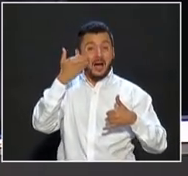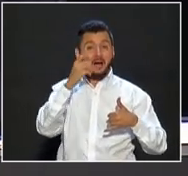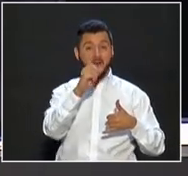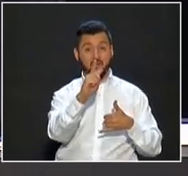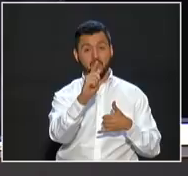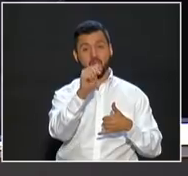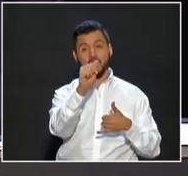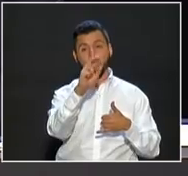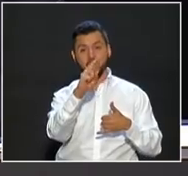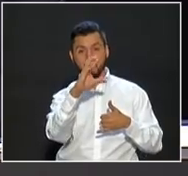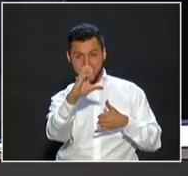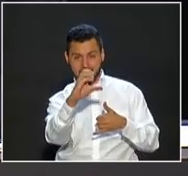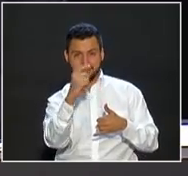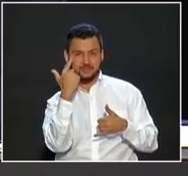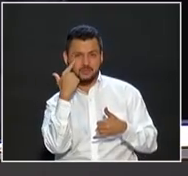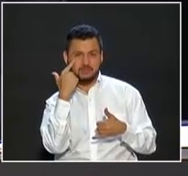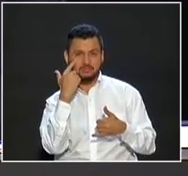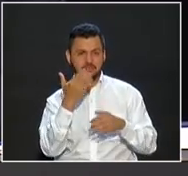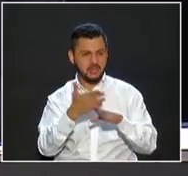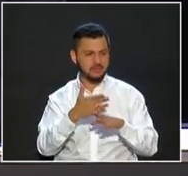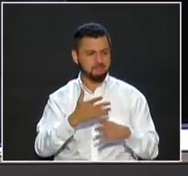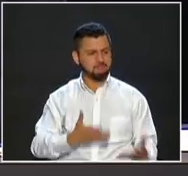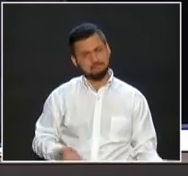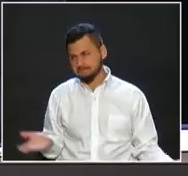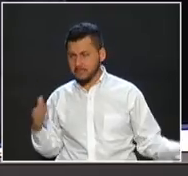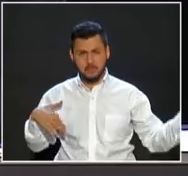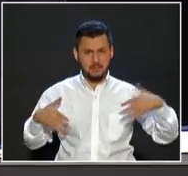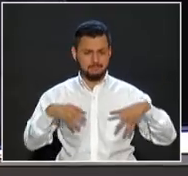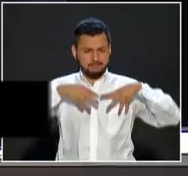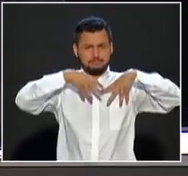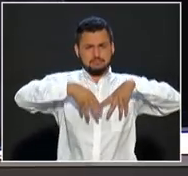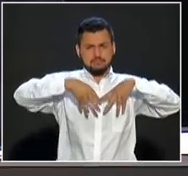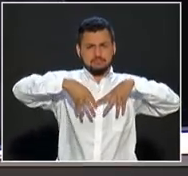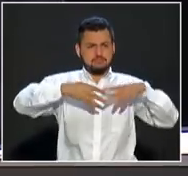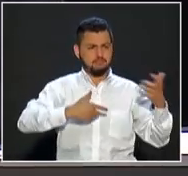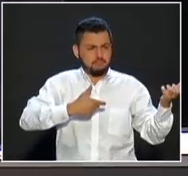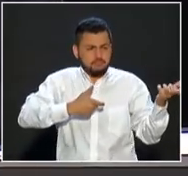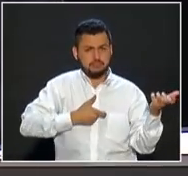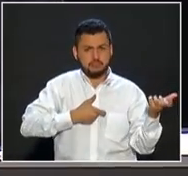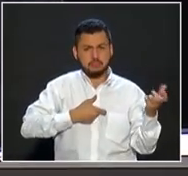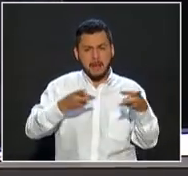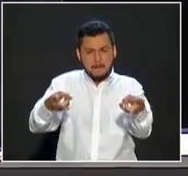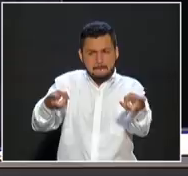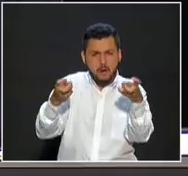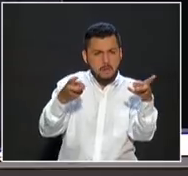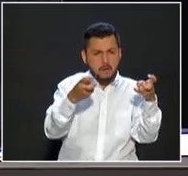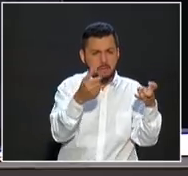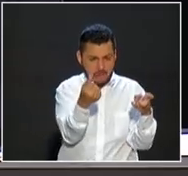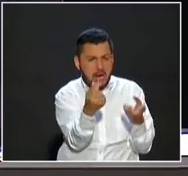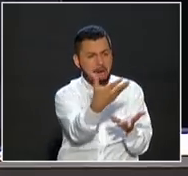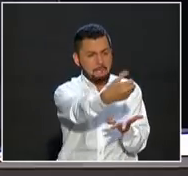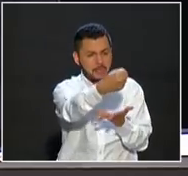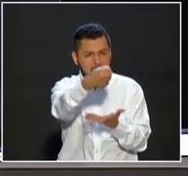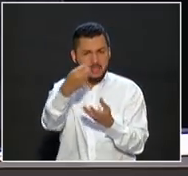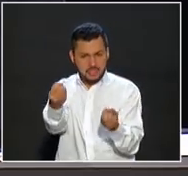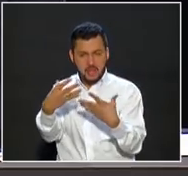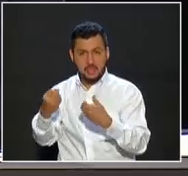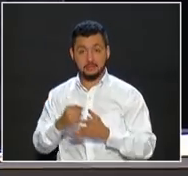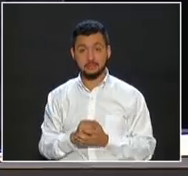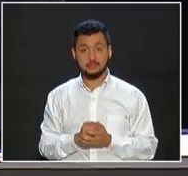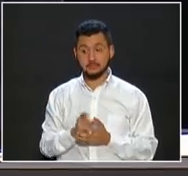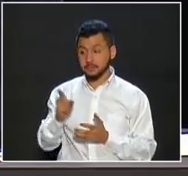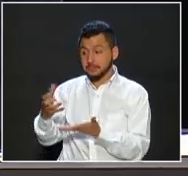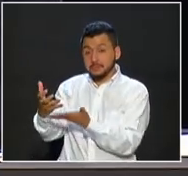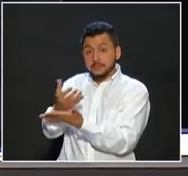territorios y han recurrido a los antiguos métodos de la guerrilla para extorsionar a las comunidades e imponer sus reglas como gobernador que acciones contundentes